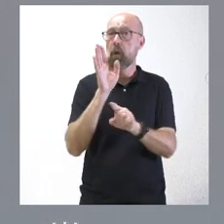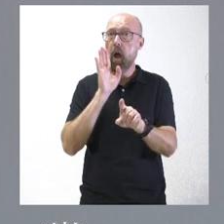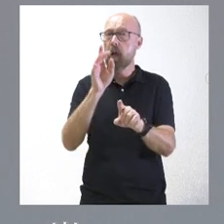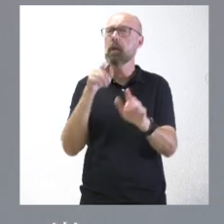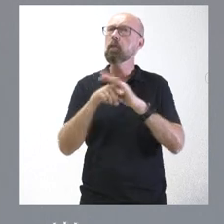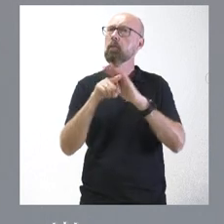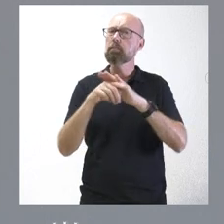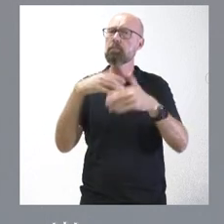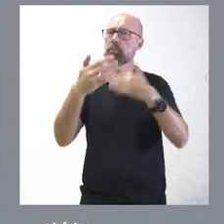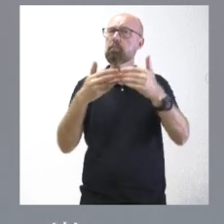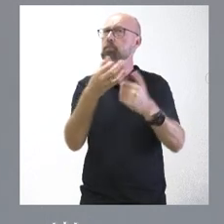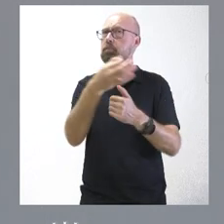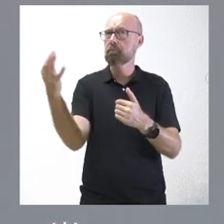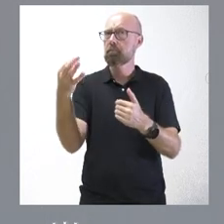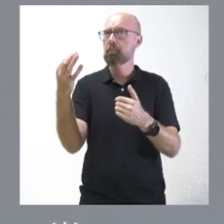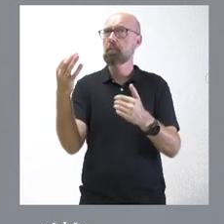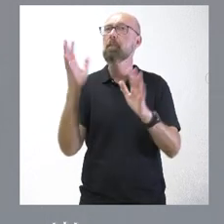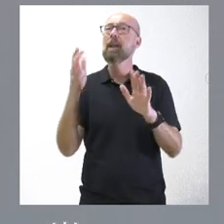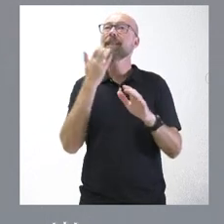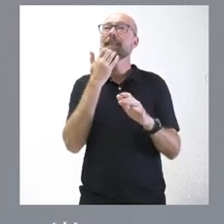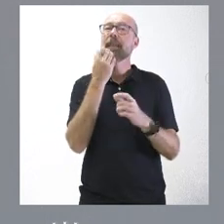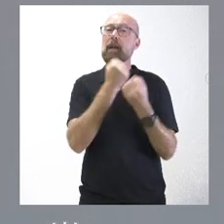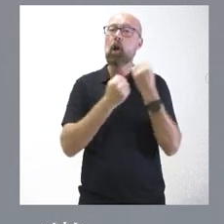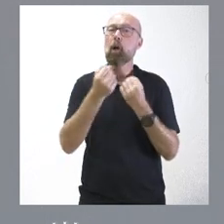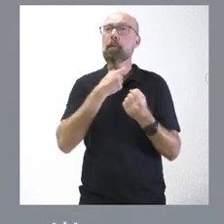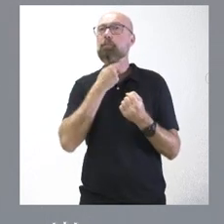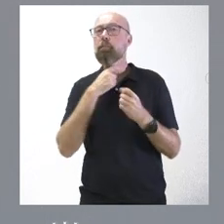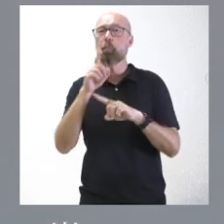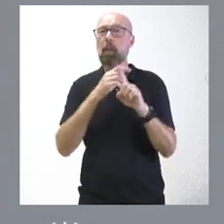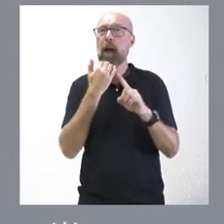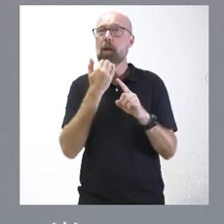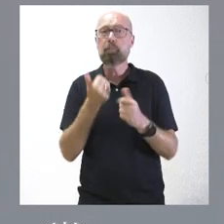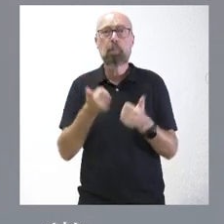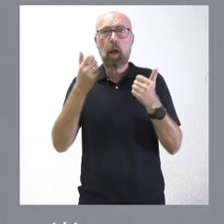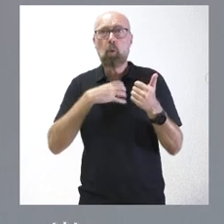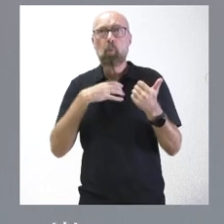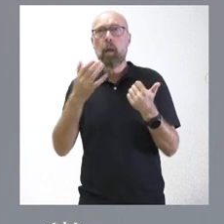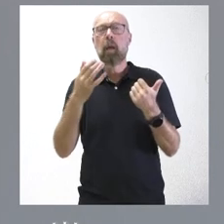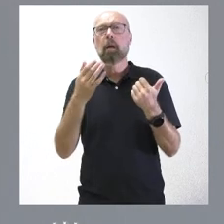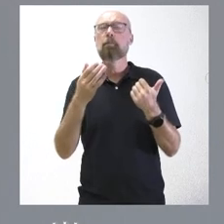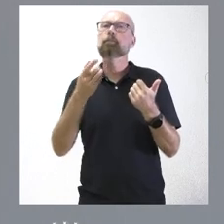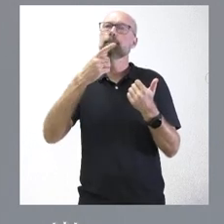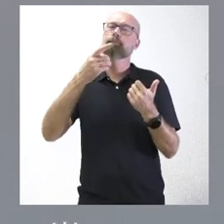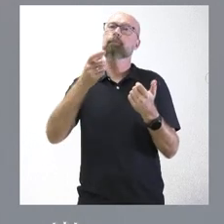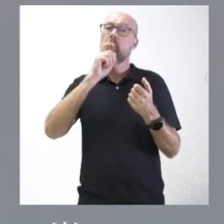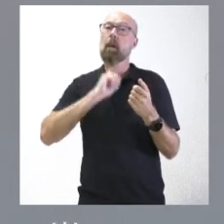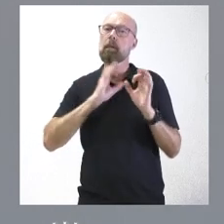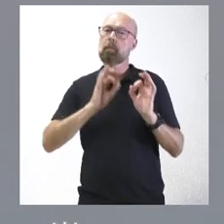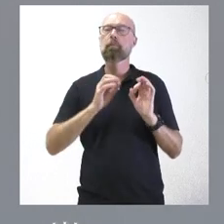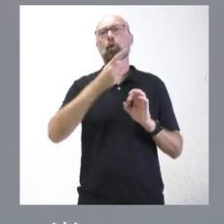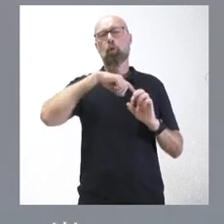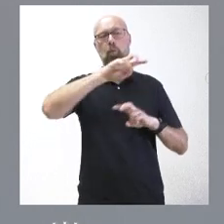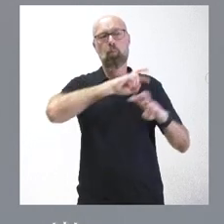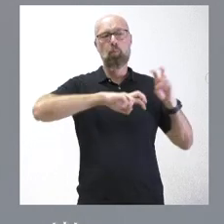de esa instalación pero si no pudiera por motivos financieros y económicos llevarla a cabo pues buscaríamos fórmulas alternativas con el patronato para garantizar